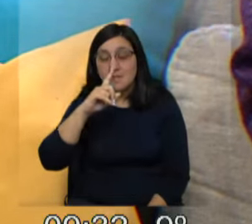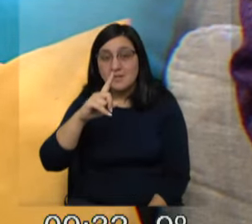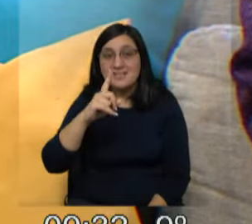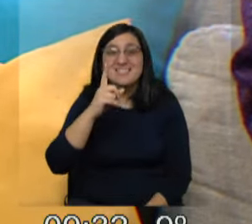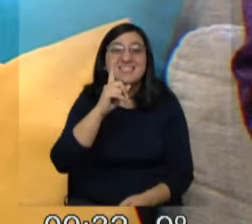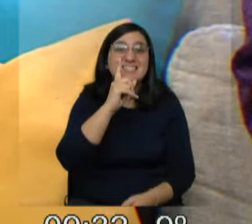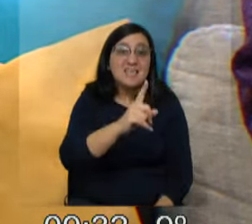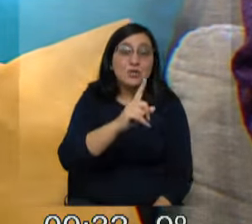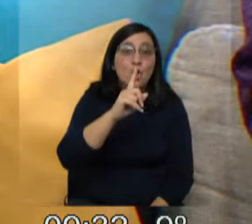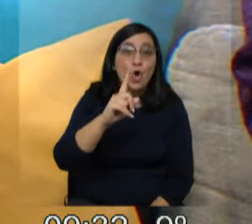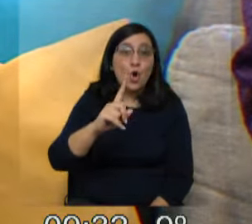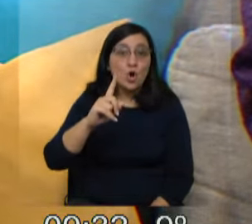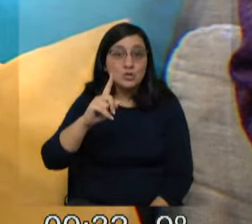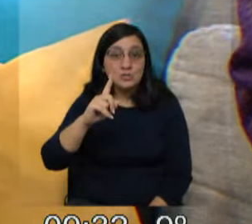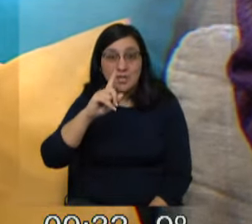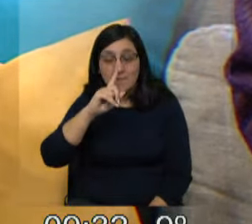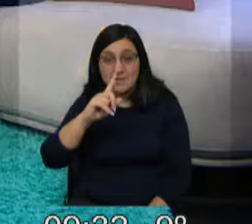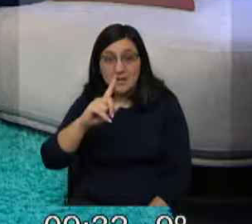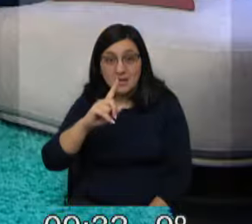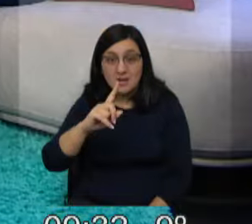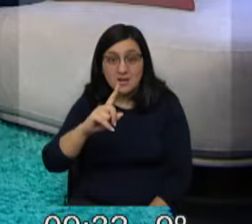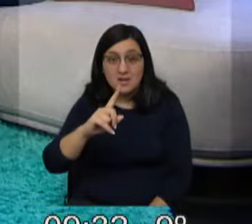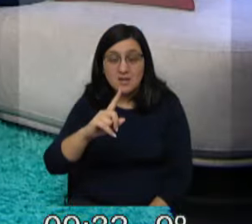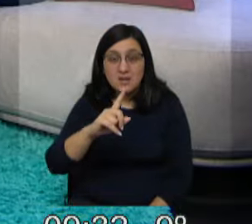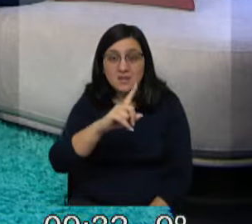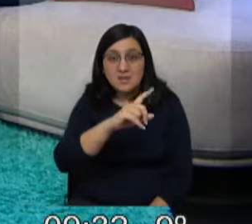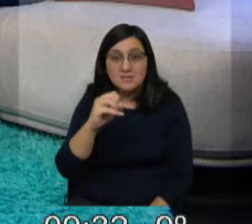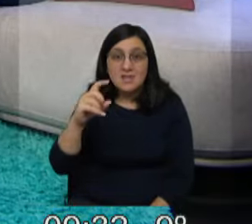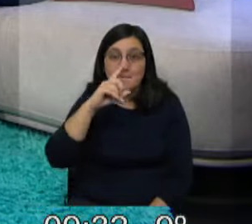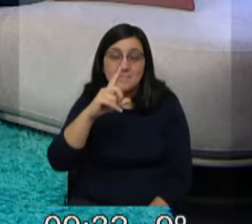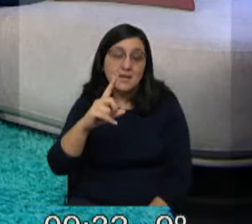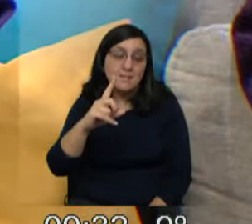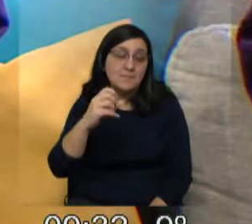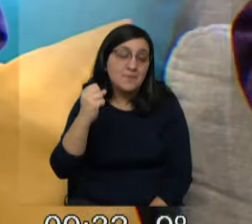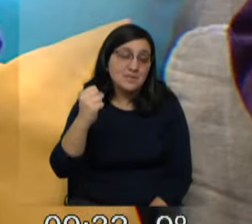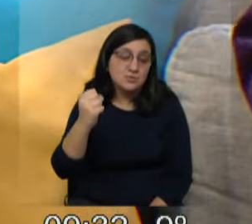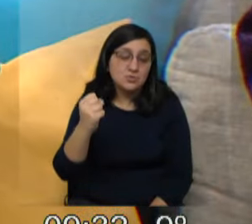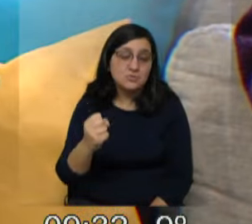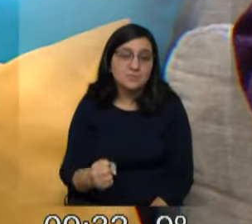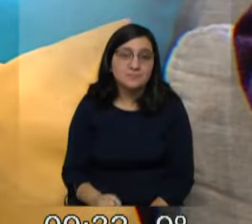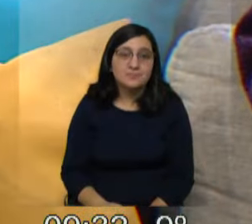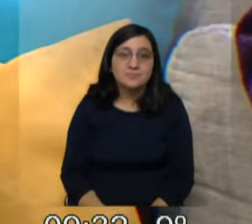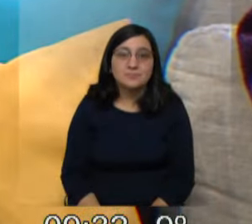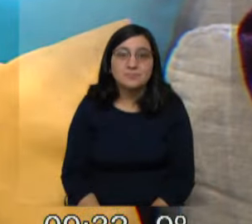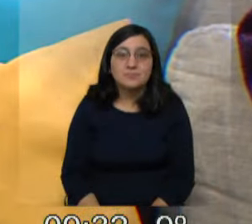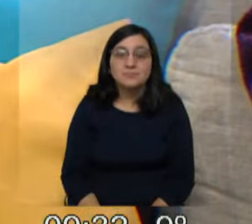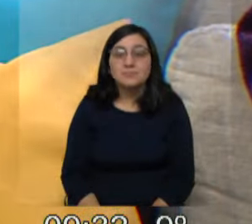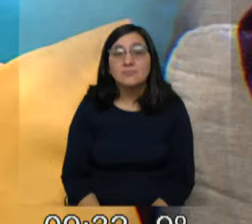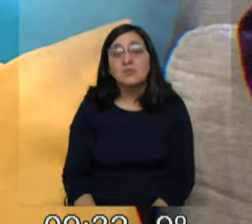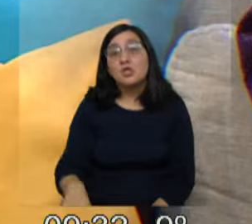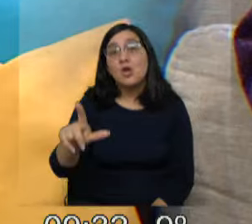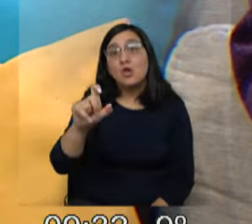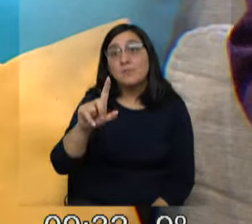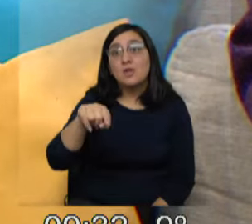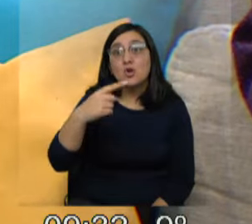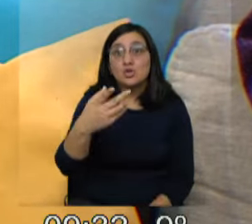111.243 pesos. ¿Se acuerdan? 91.000 pesos. Sí. En Montevideo, 111.000 y pico. Entonces, lógicamente, en